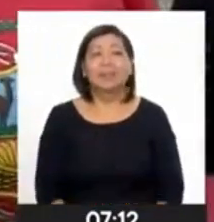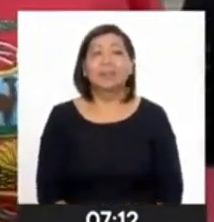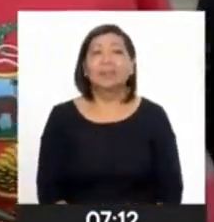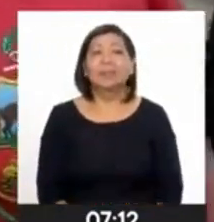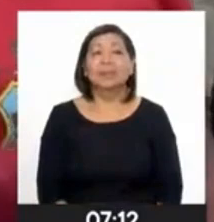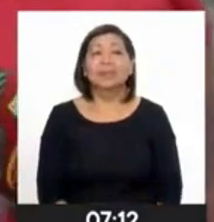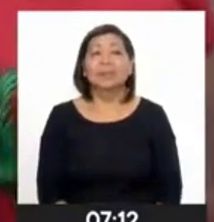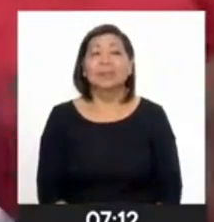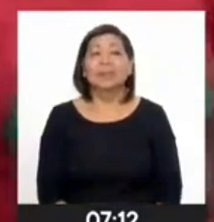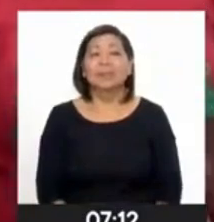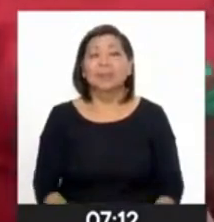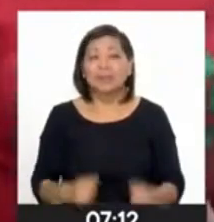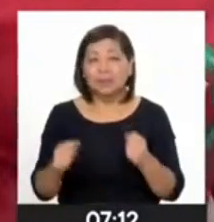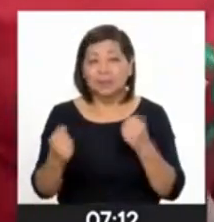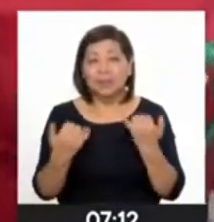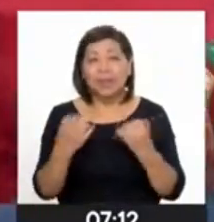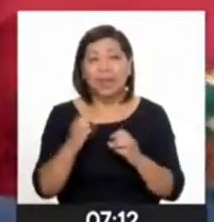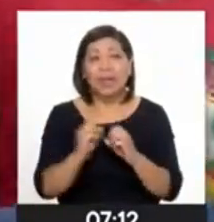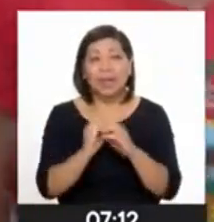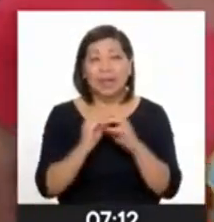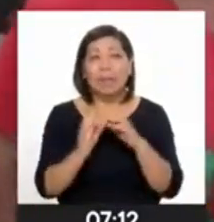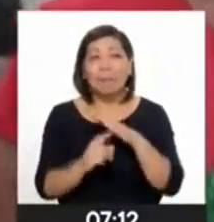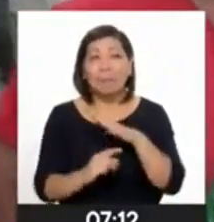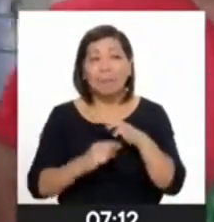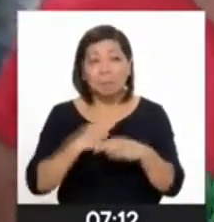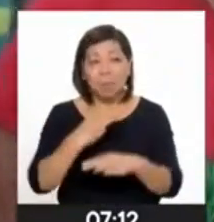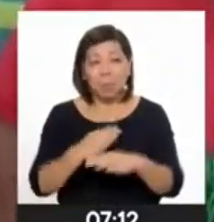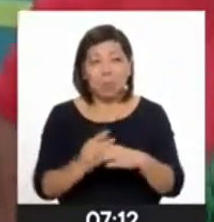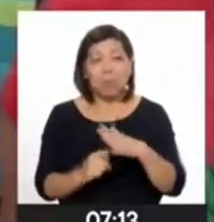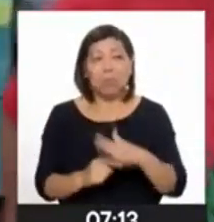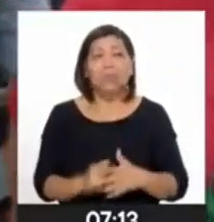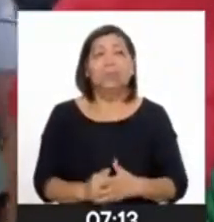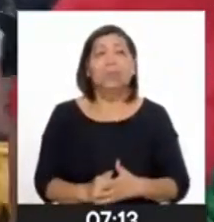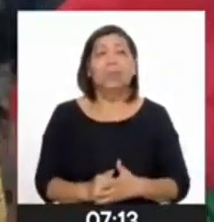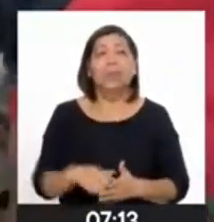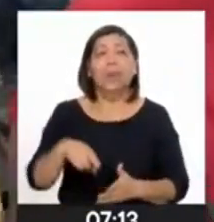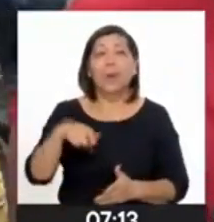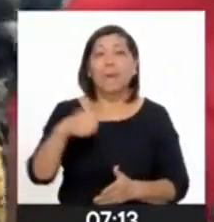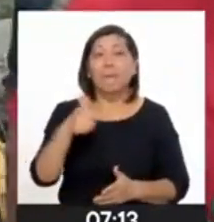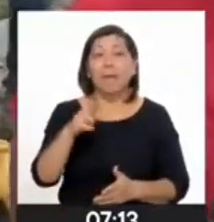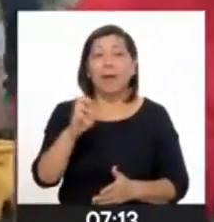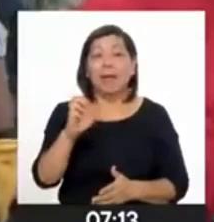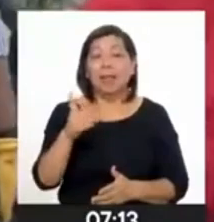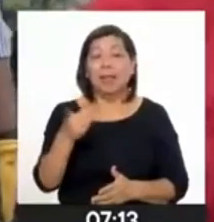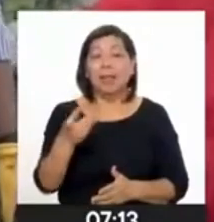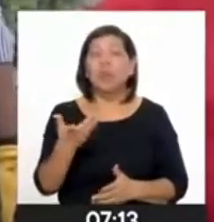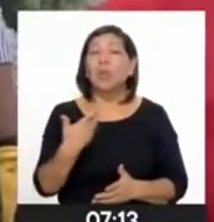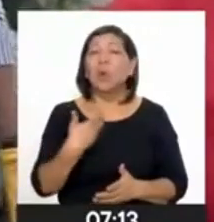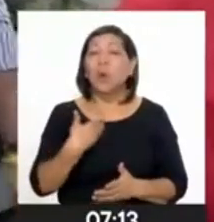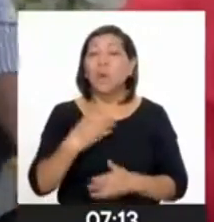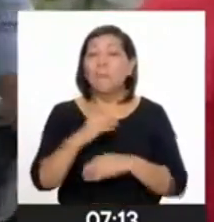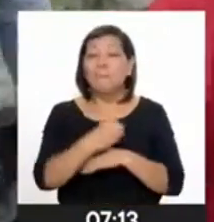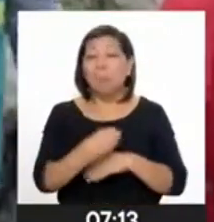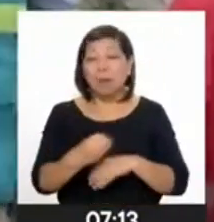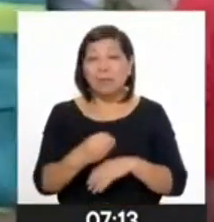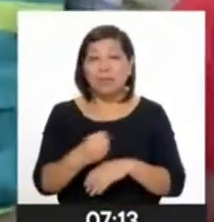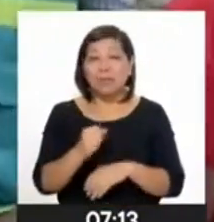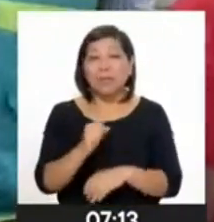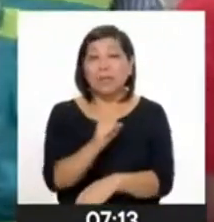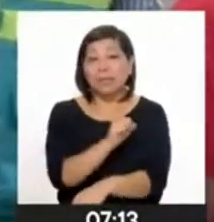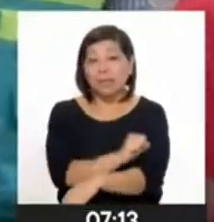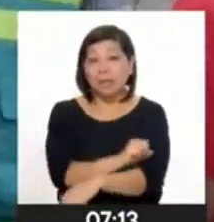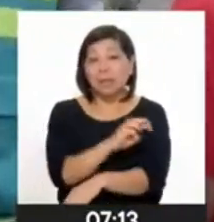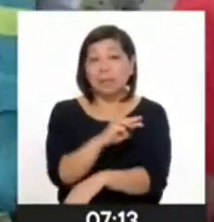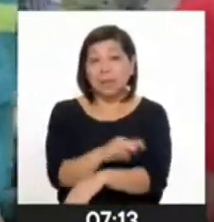ministra, también de la faena de limpieza aquí por el Día Mundial del Medio Ambiente. Sí, yo soy Carol Paredes de la región San Martín, justamente apoyando también por este día que